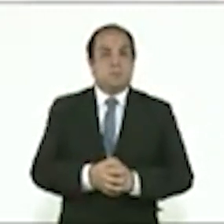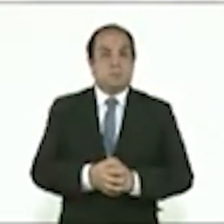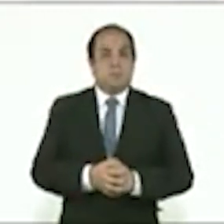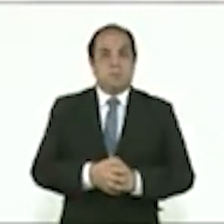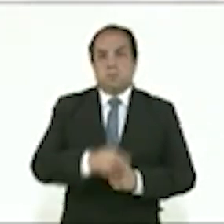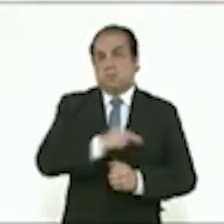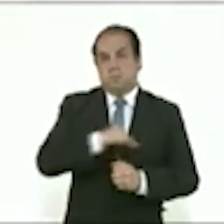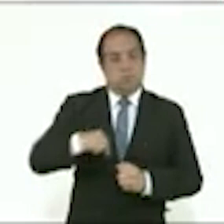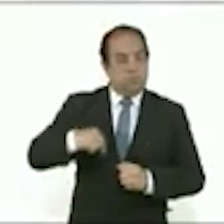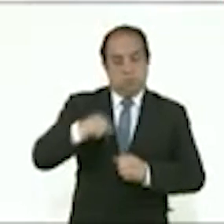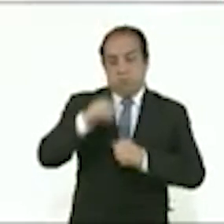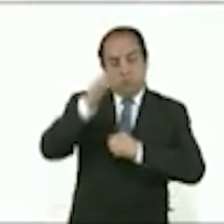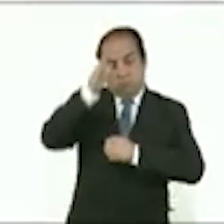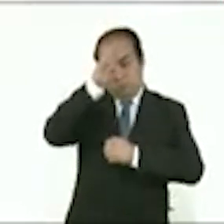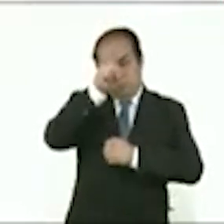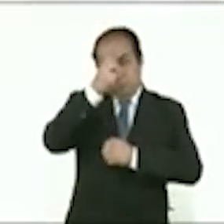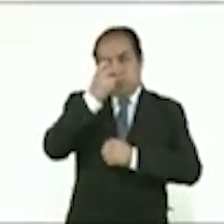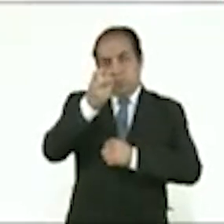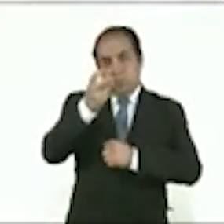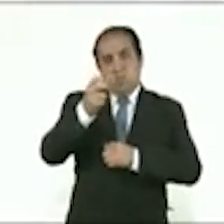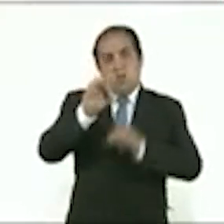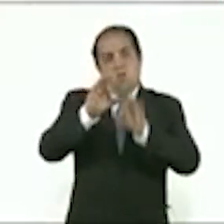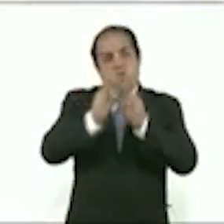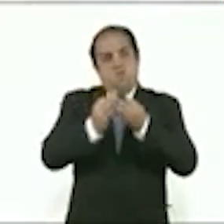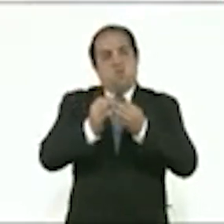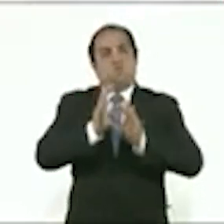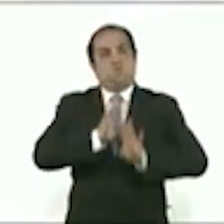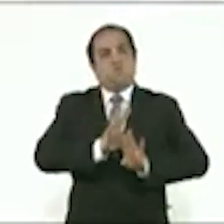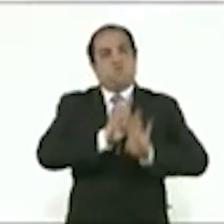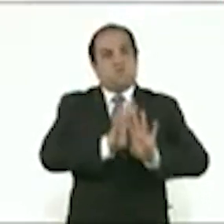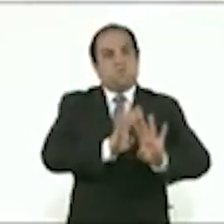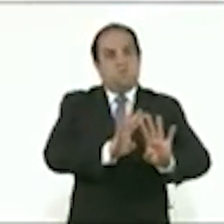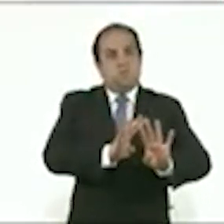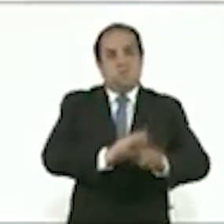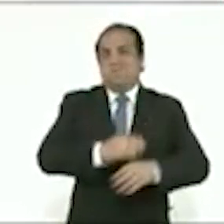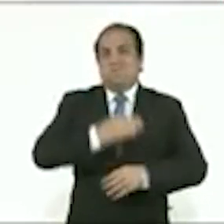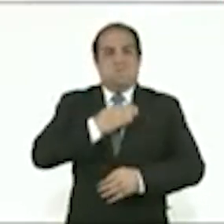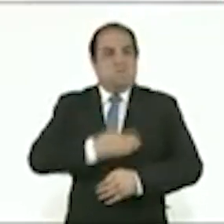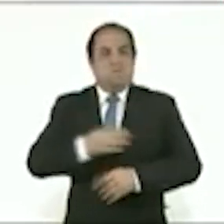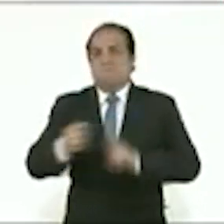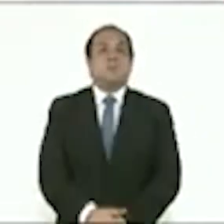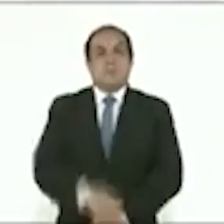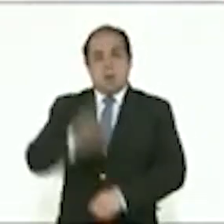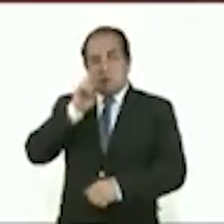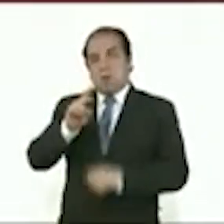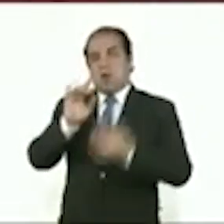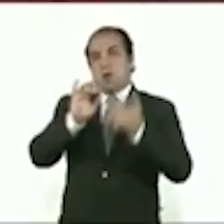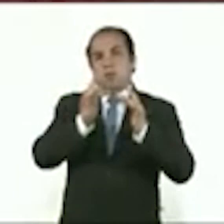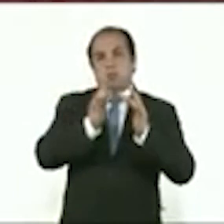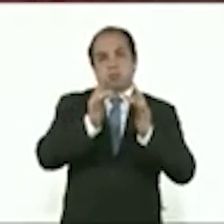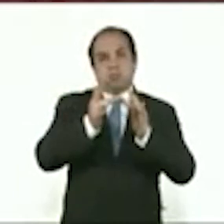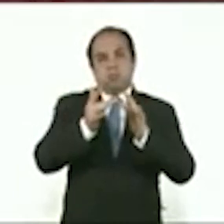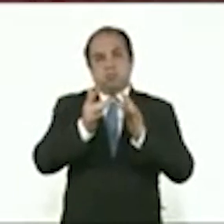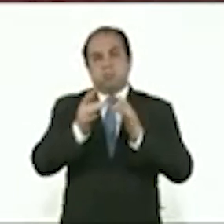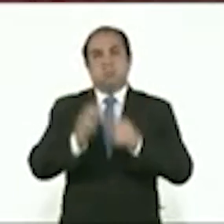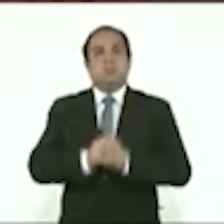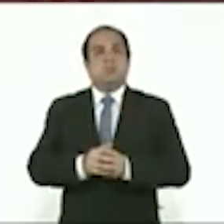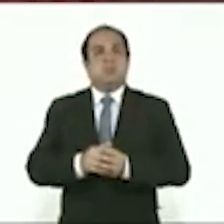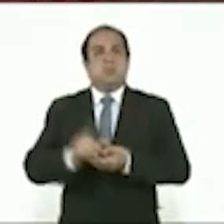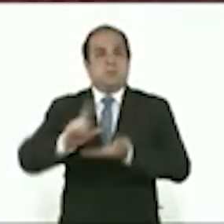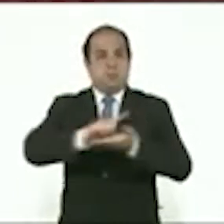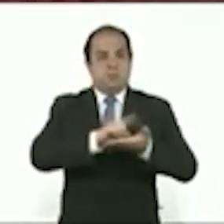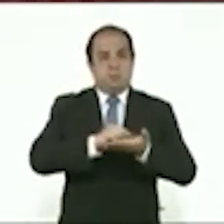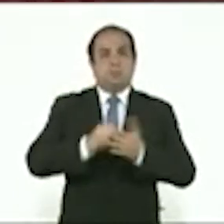no estamos de acuerdo con estos métodos. No se justifica esta violencia. Sobre las vallas colocadas en